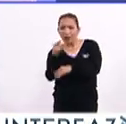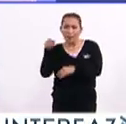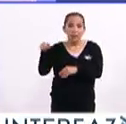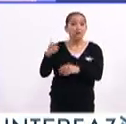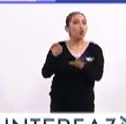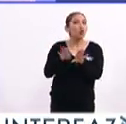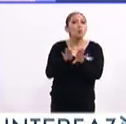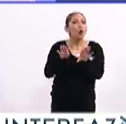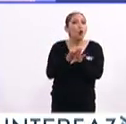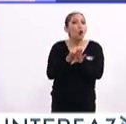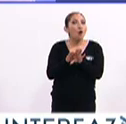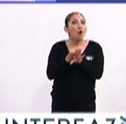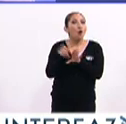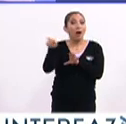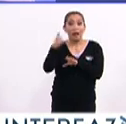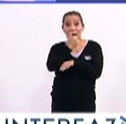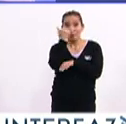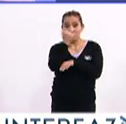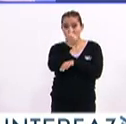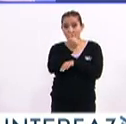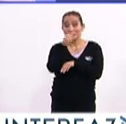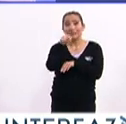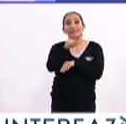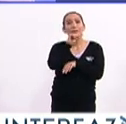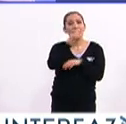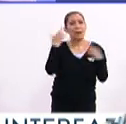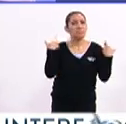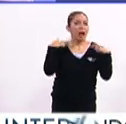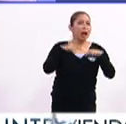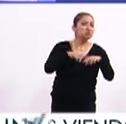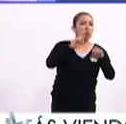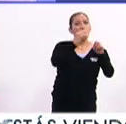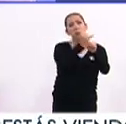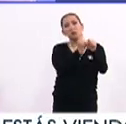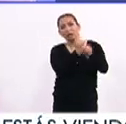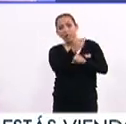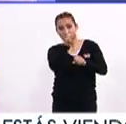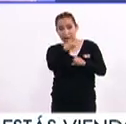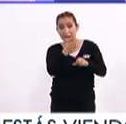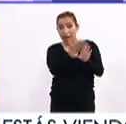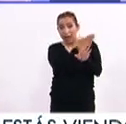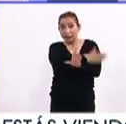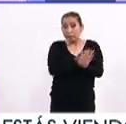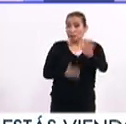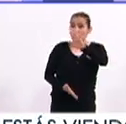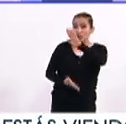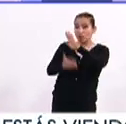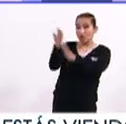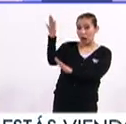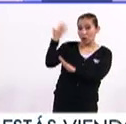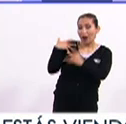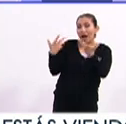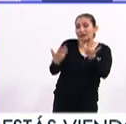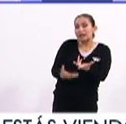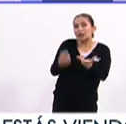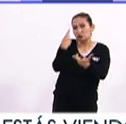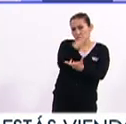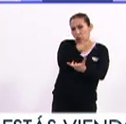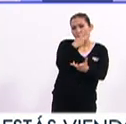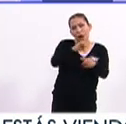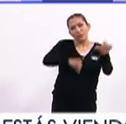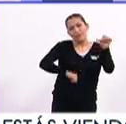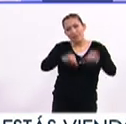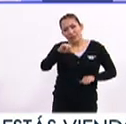a través de estudiantes y también de académicos que han tenido la oportunidad de realizar parte de